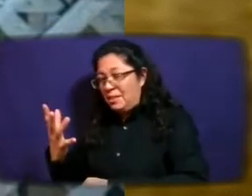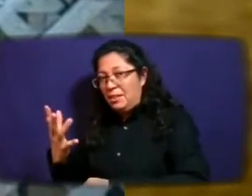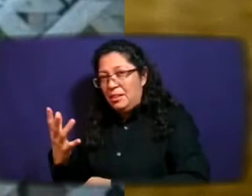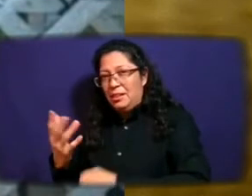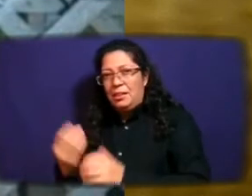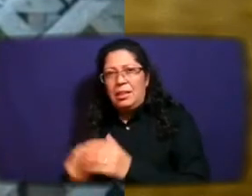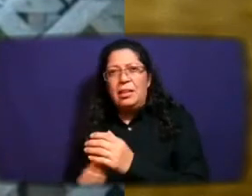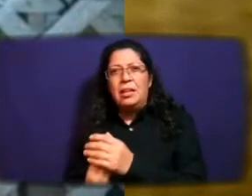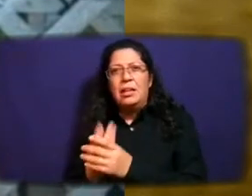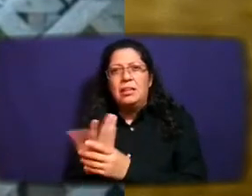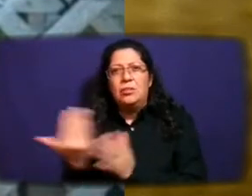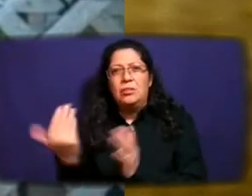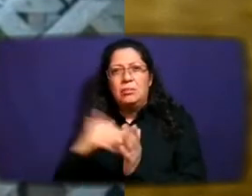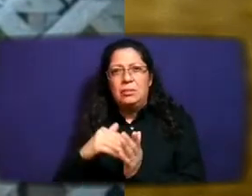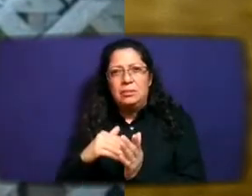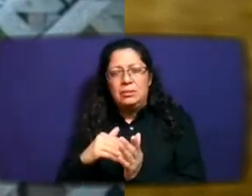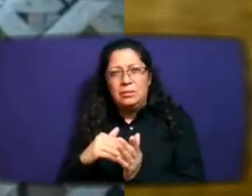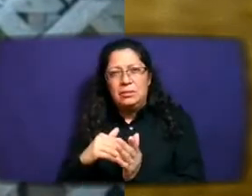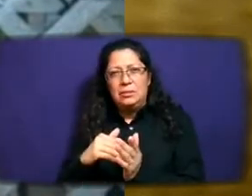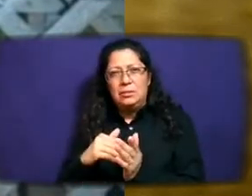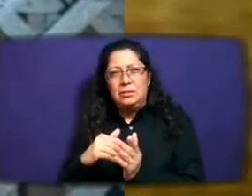vuelve a crecer.